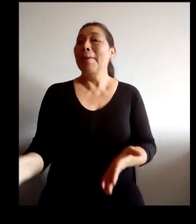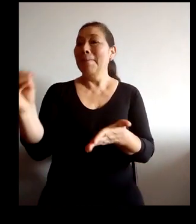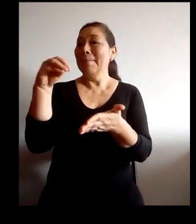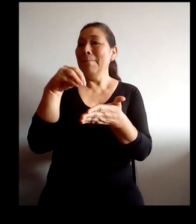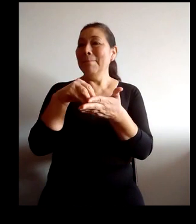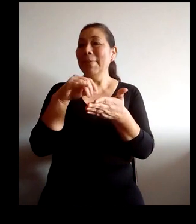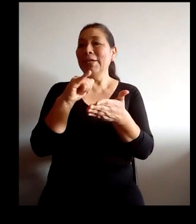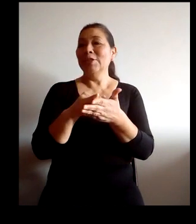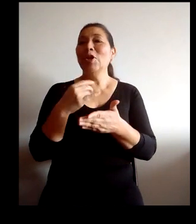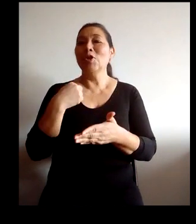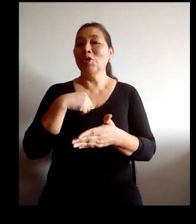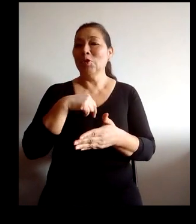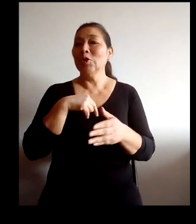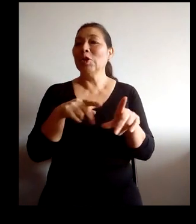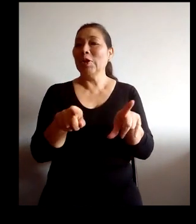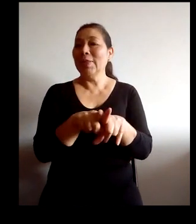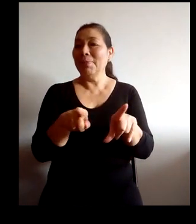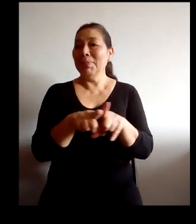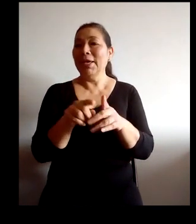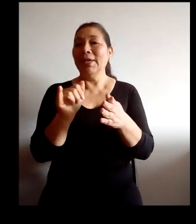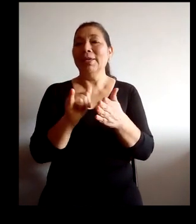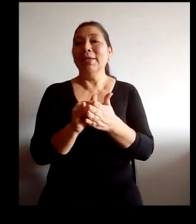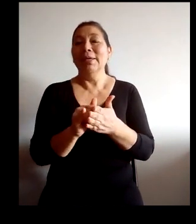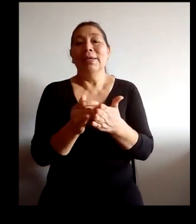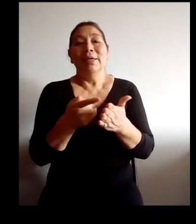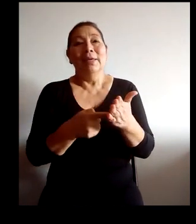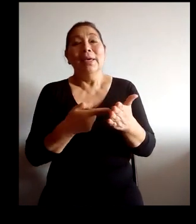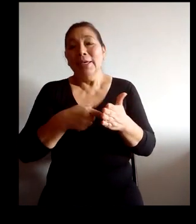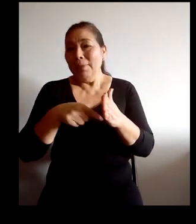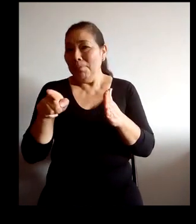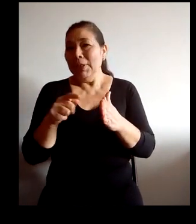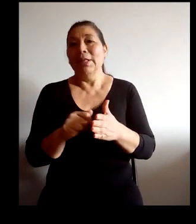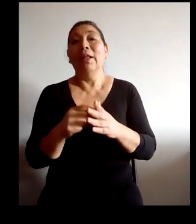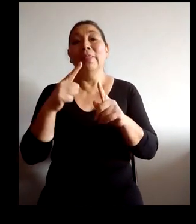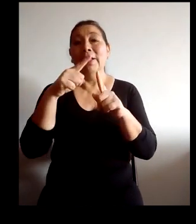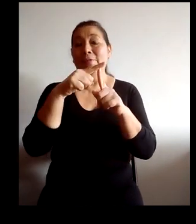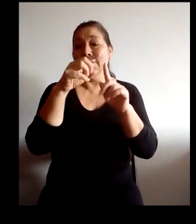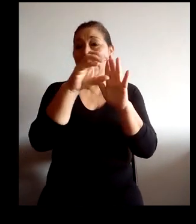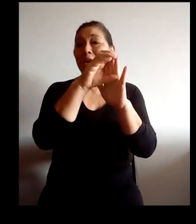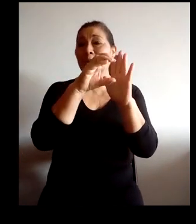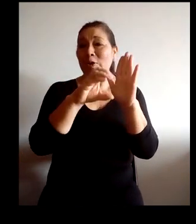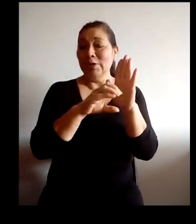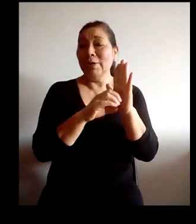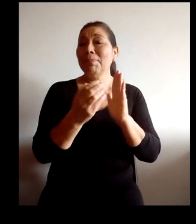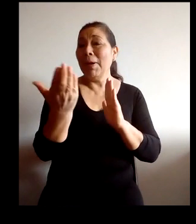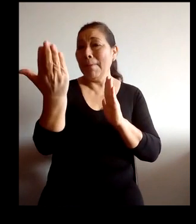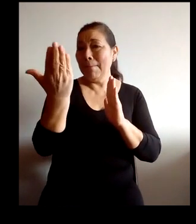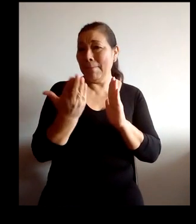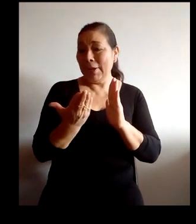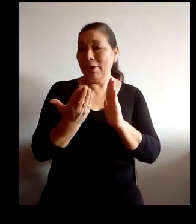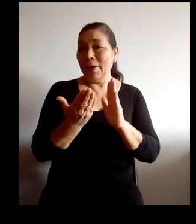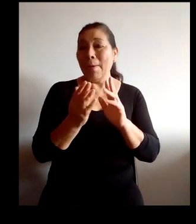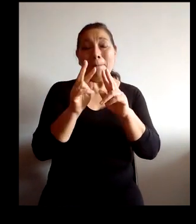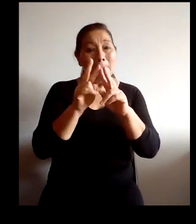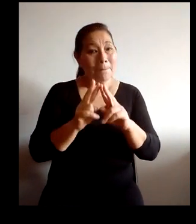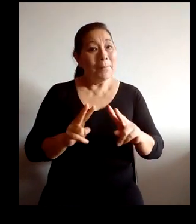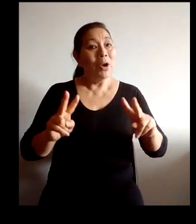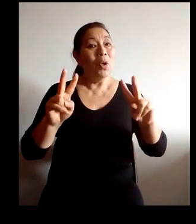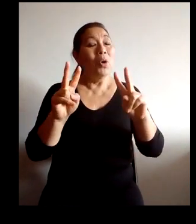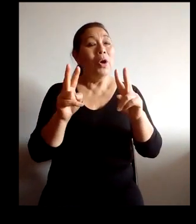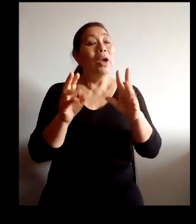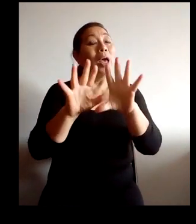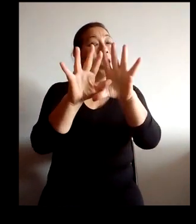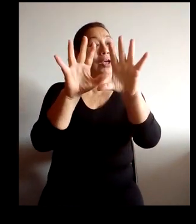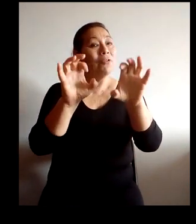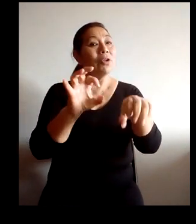Constitucional, pedimos que le otorguen valor probatorio a las evaluaciones médicas ocupacionales. En este caso tenemos 2 evaluaciones médicas ocupacionales